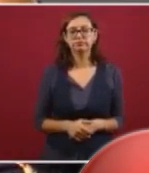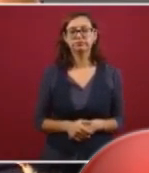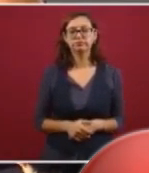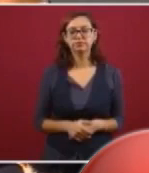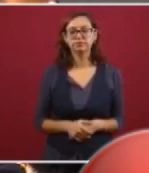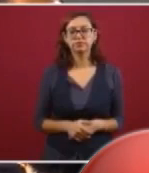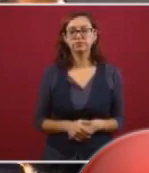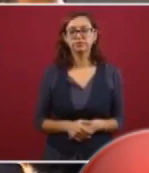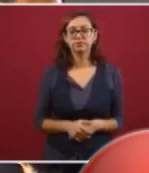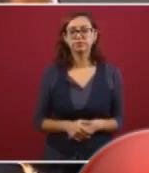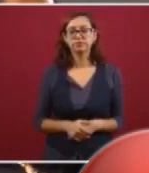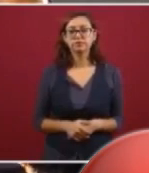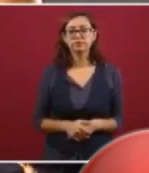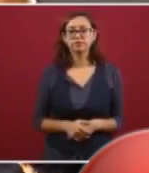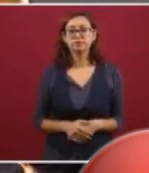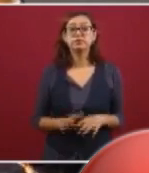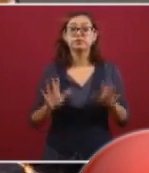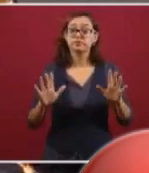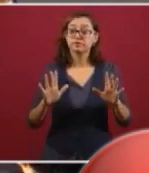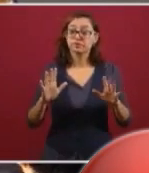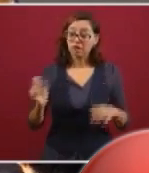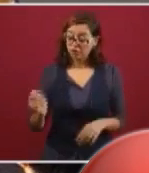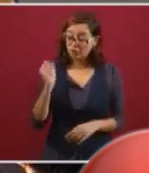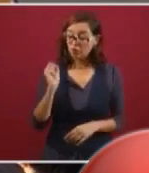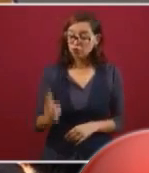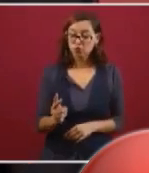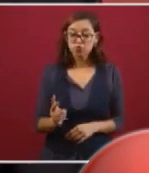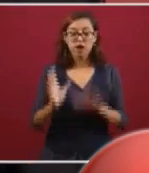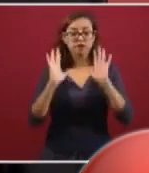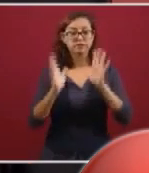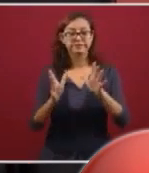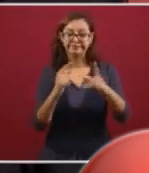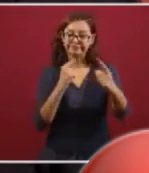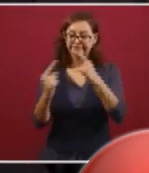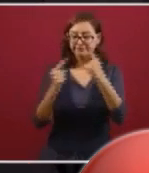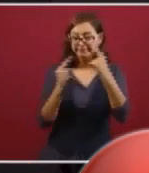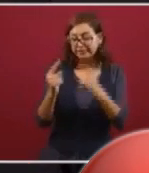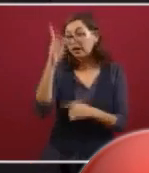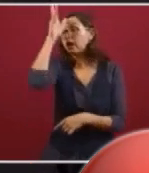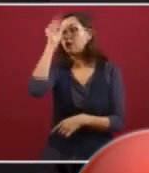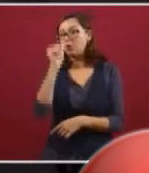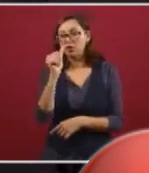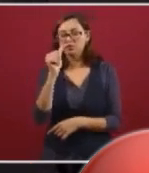Y afortunadamente ya se llegó a un acuerdo, lo celebro,